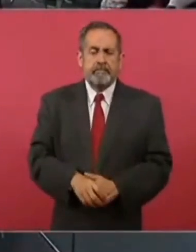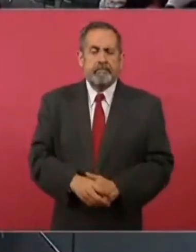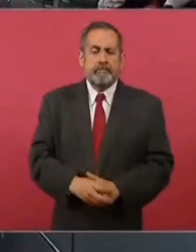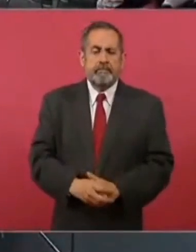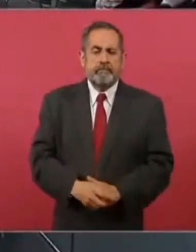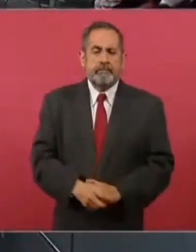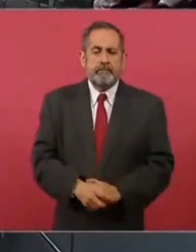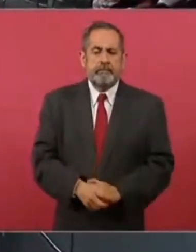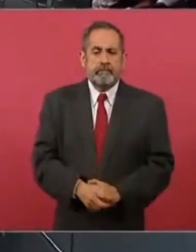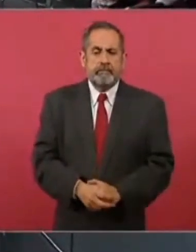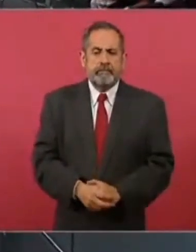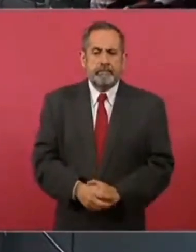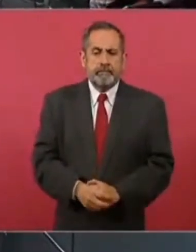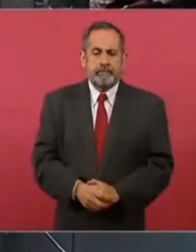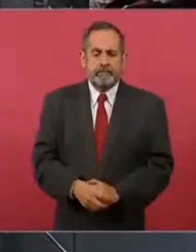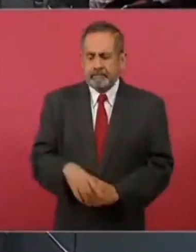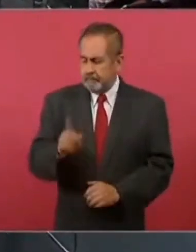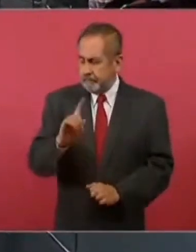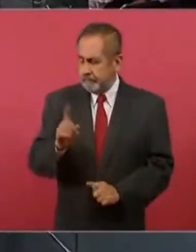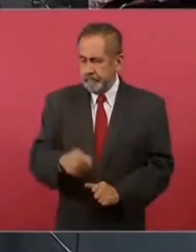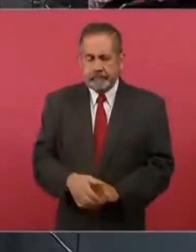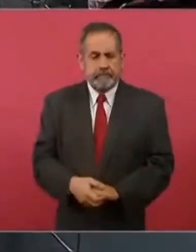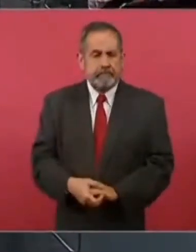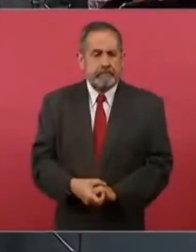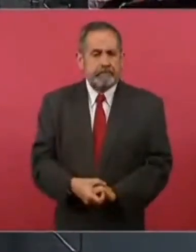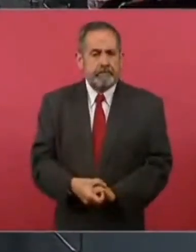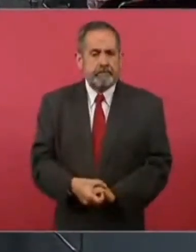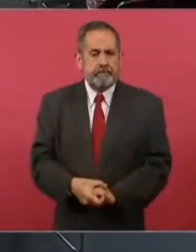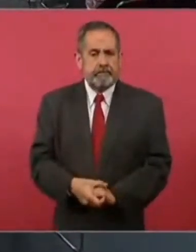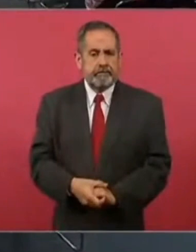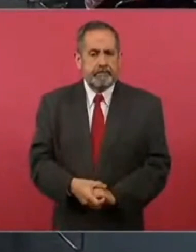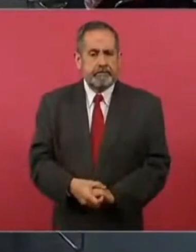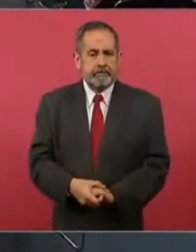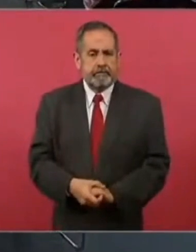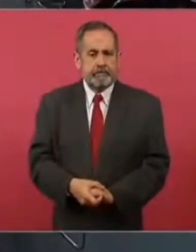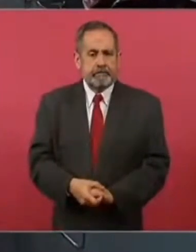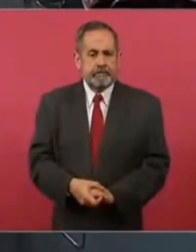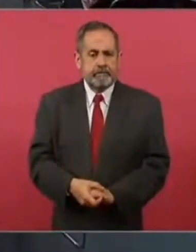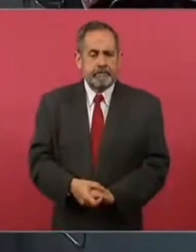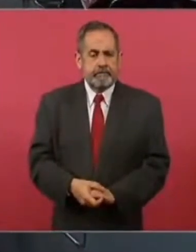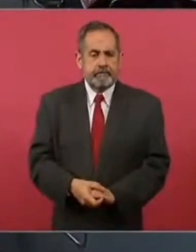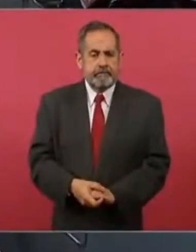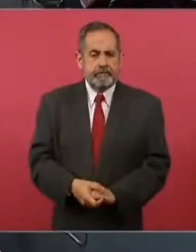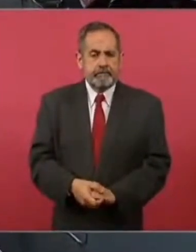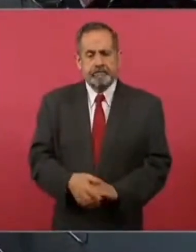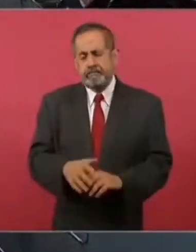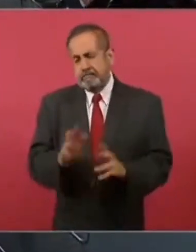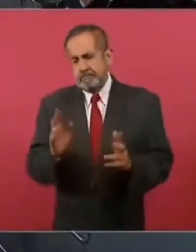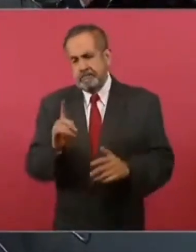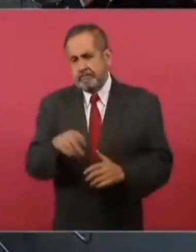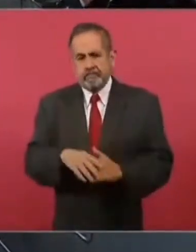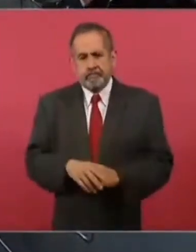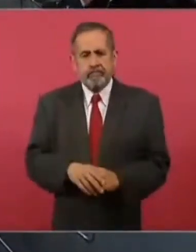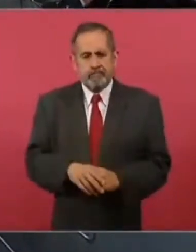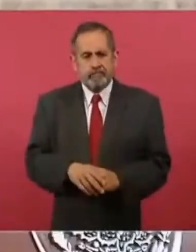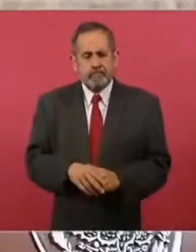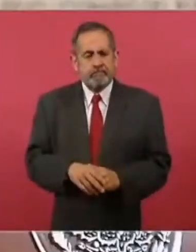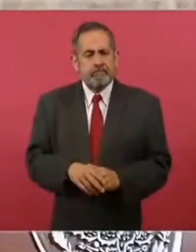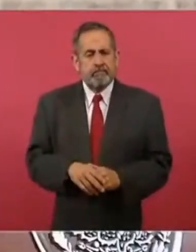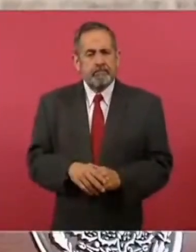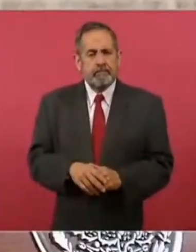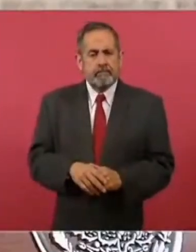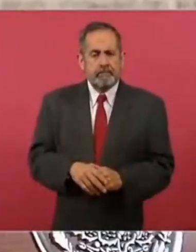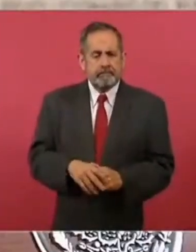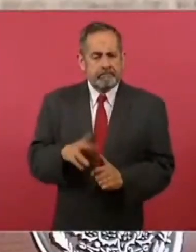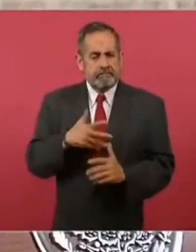no tiene que preocuparse porque no habrá Ah pues hay un margen